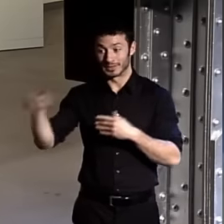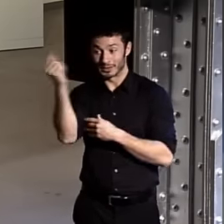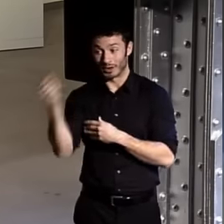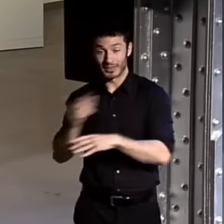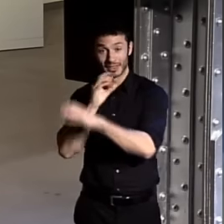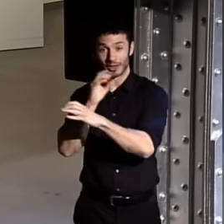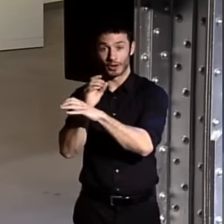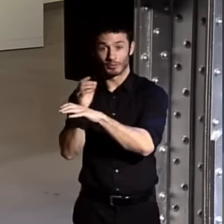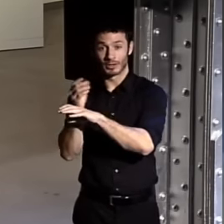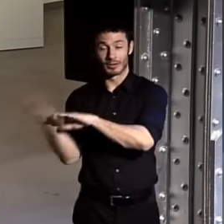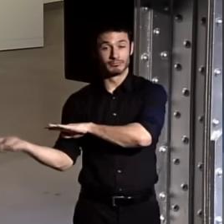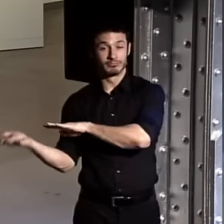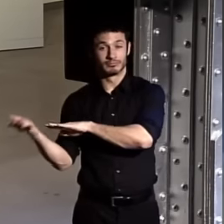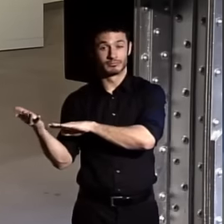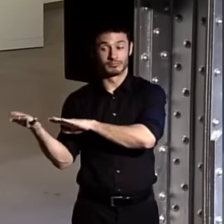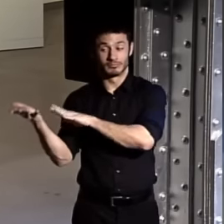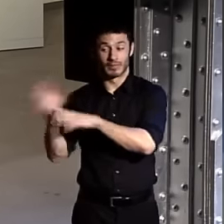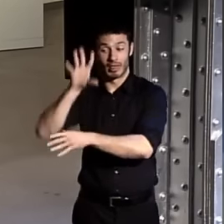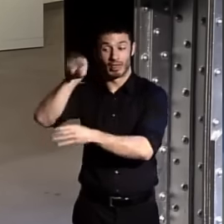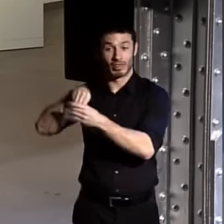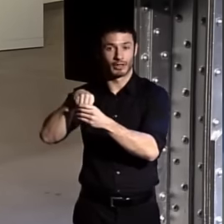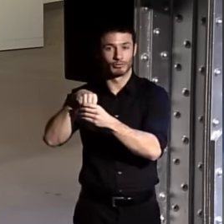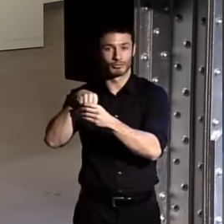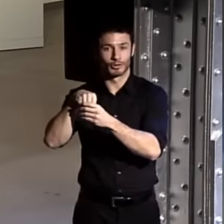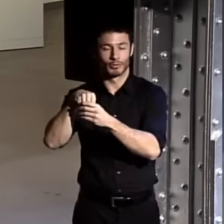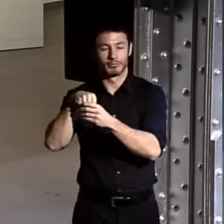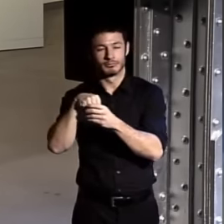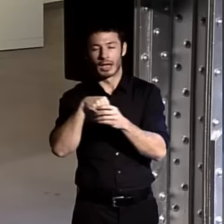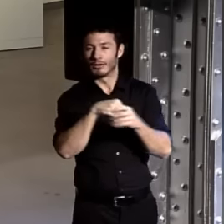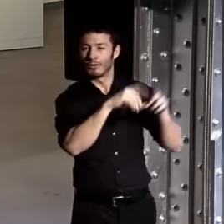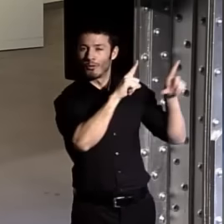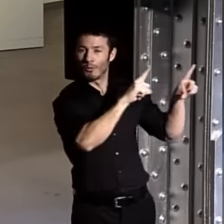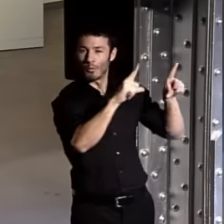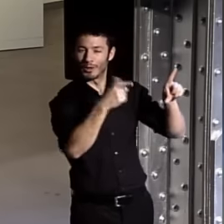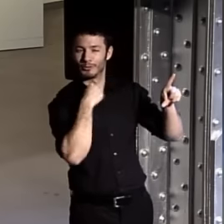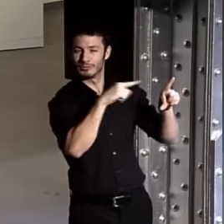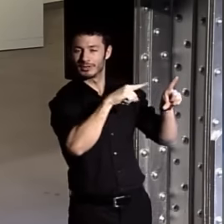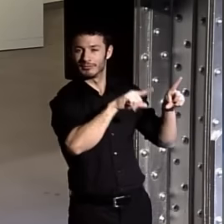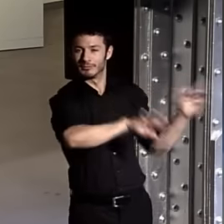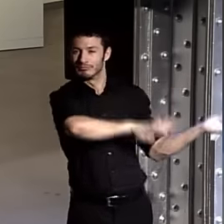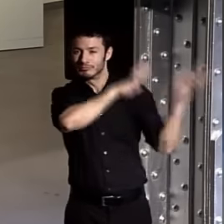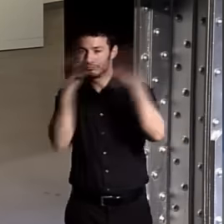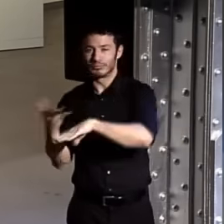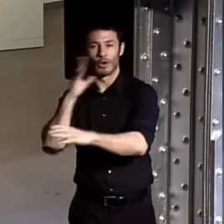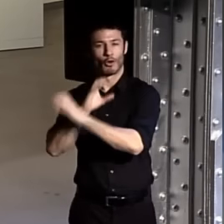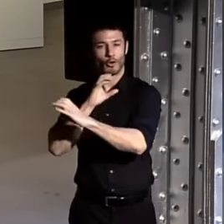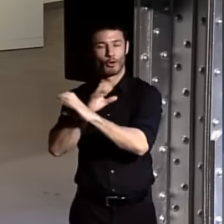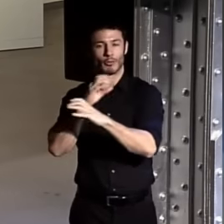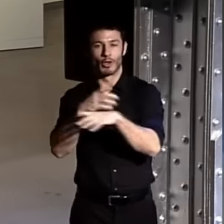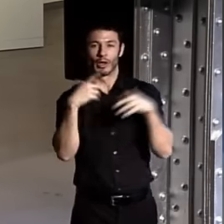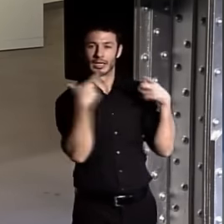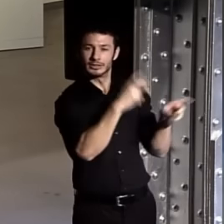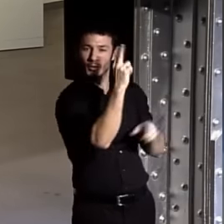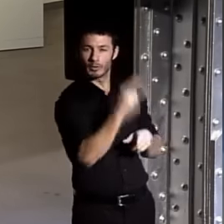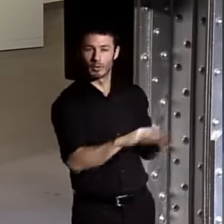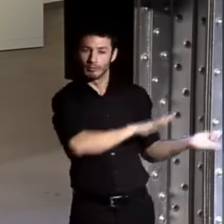en muchas ocasiones en su obra Pues de pintores que les gustaban de cuadros concretos que les gustaban de estilos pictóricos que